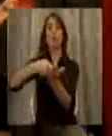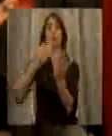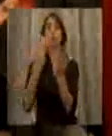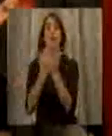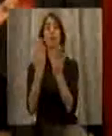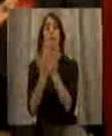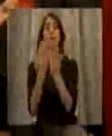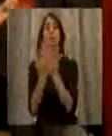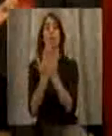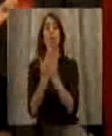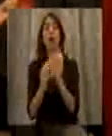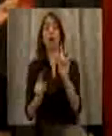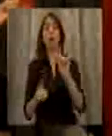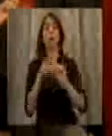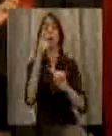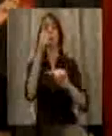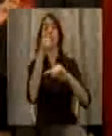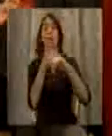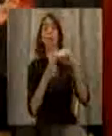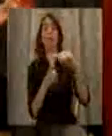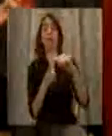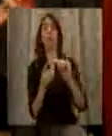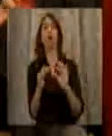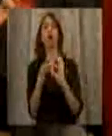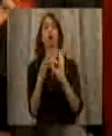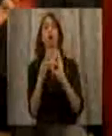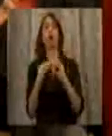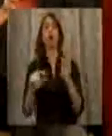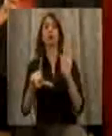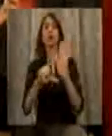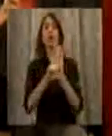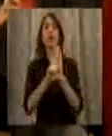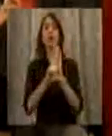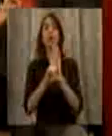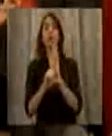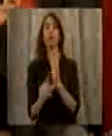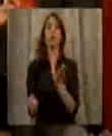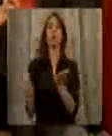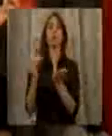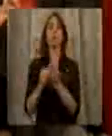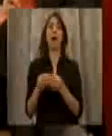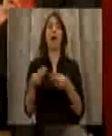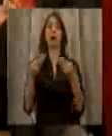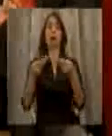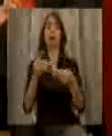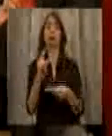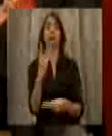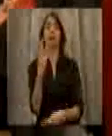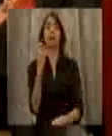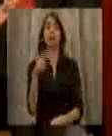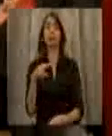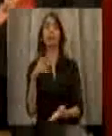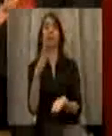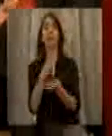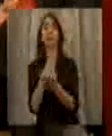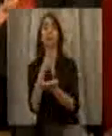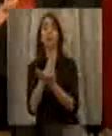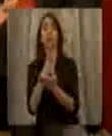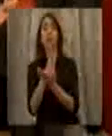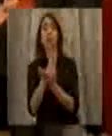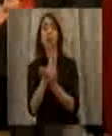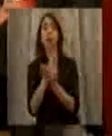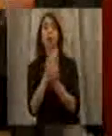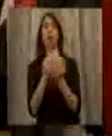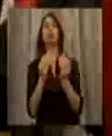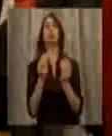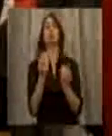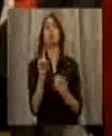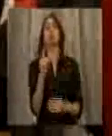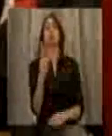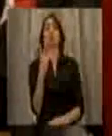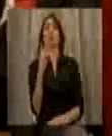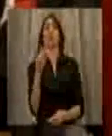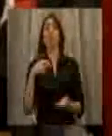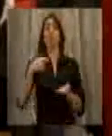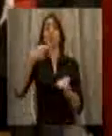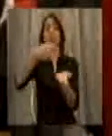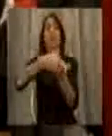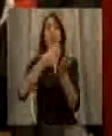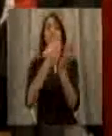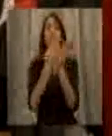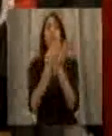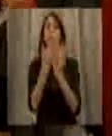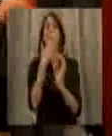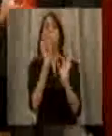para el primero medio. Esto gracias a una ley que extendió la subvención escolar, aumentó la subvención escolar y la extendió la subvención escolar